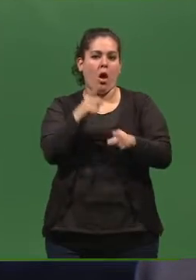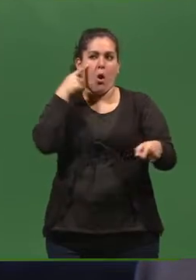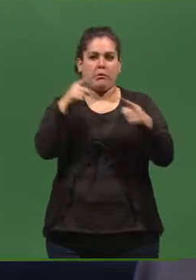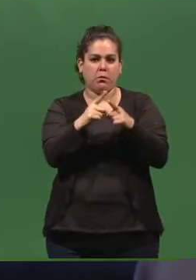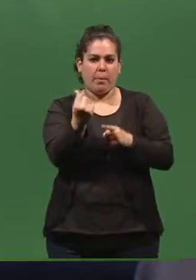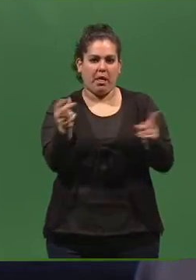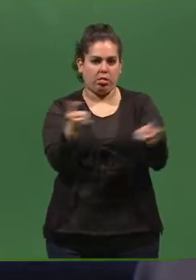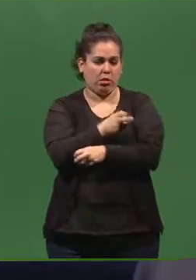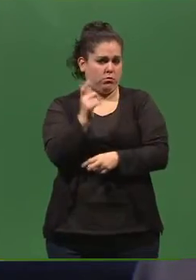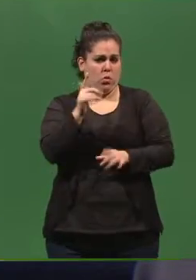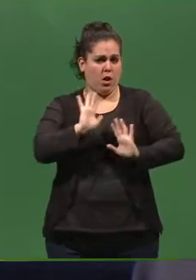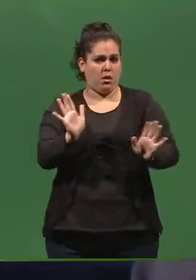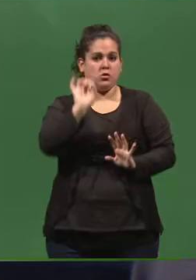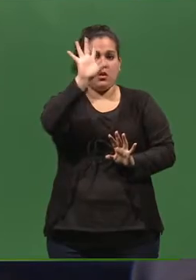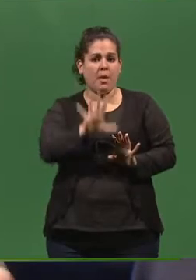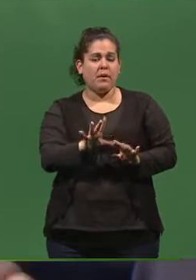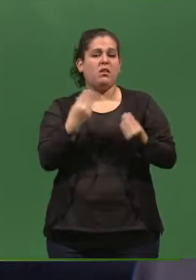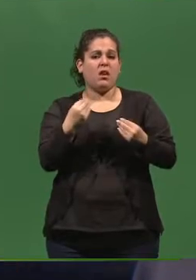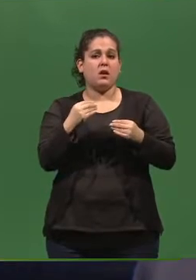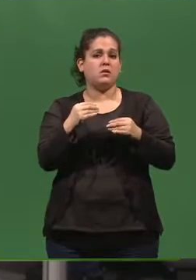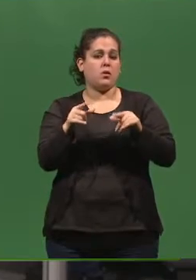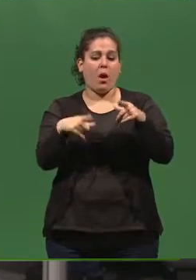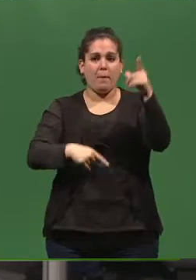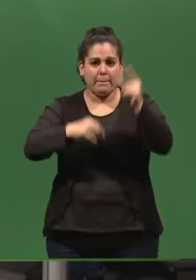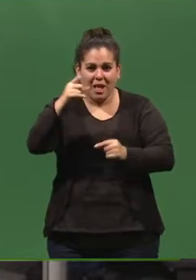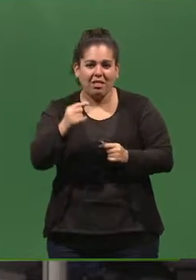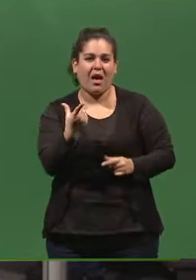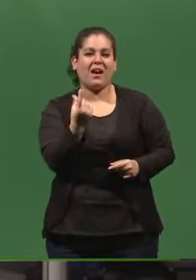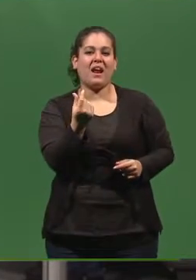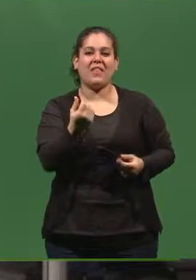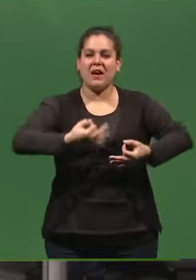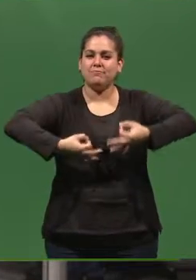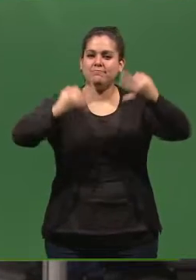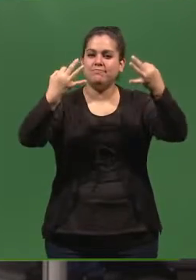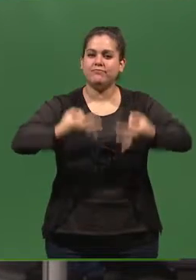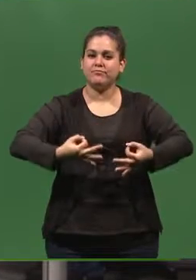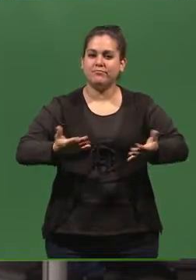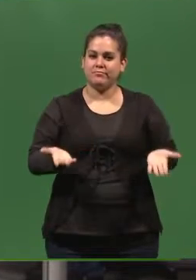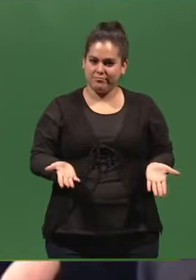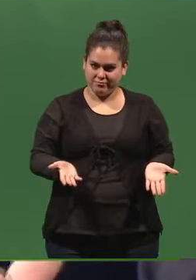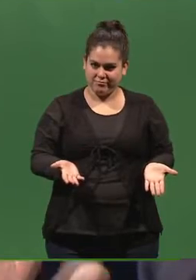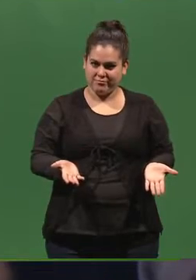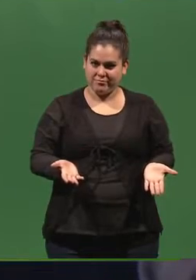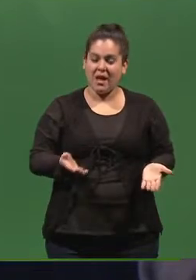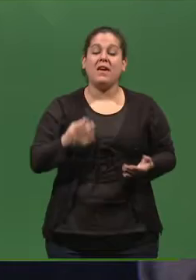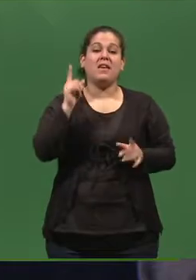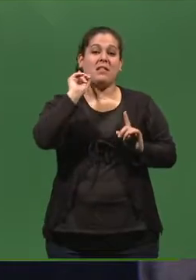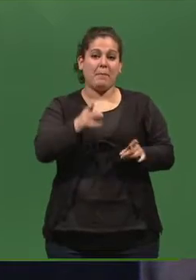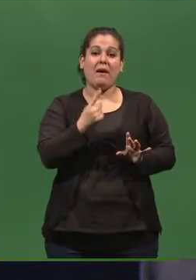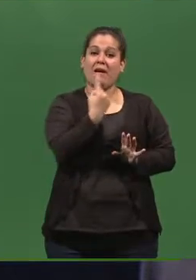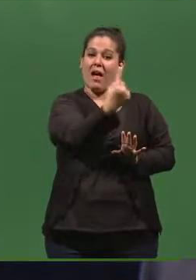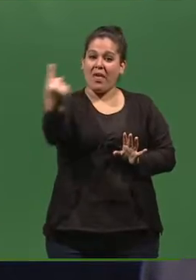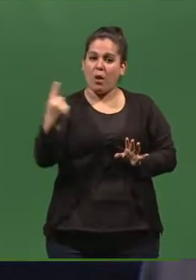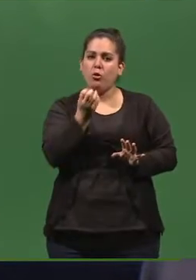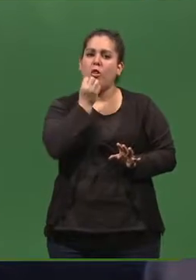de lucro, lo que obtienen es digamos, una sustancia de calidad digamos, conocida, y a su vez cada